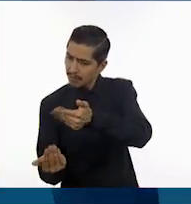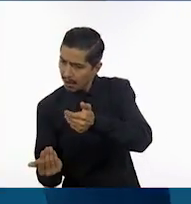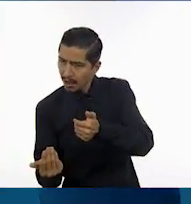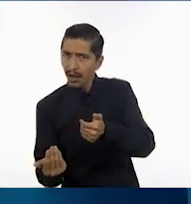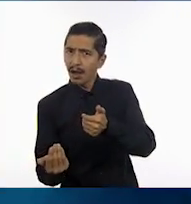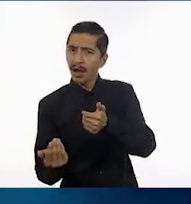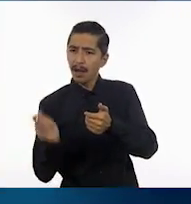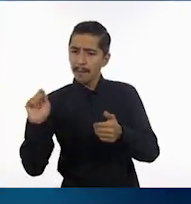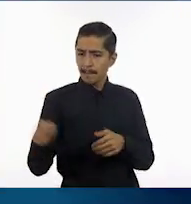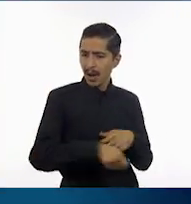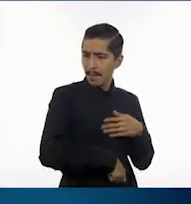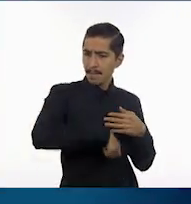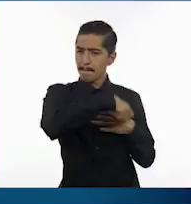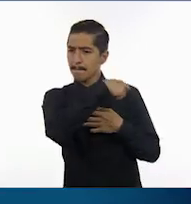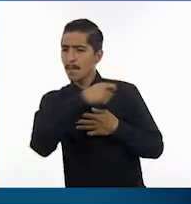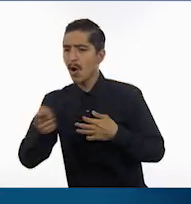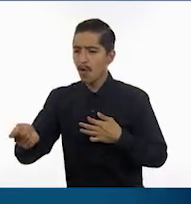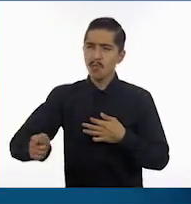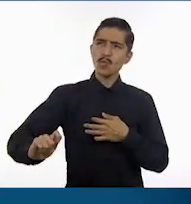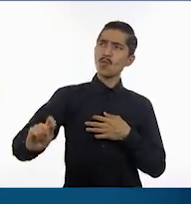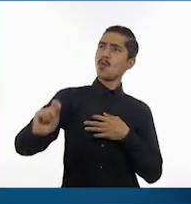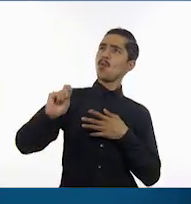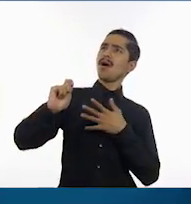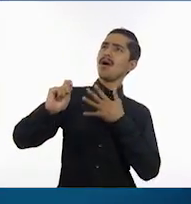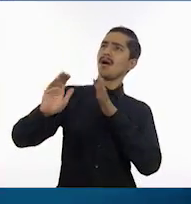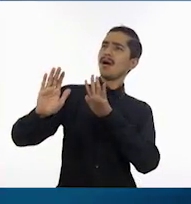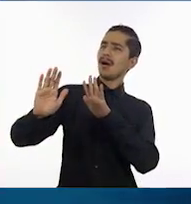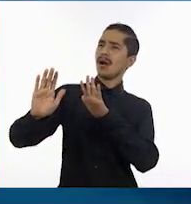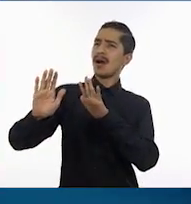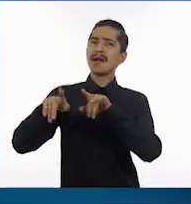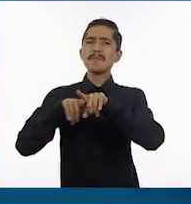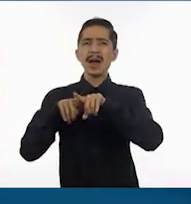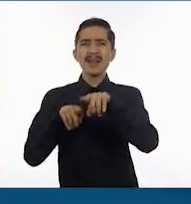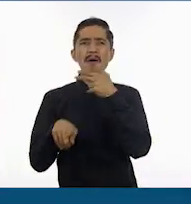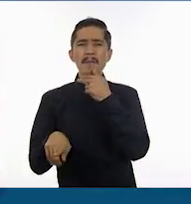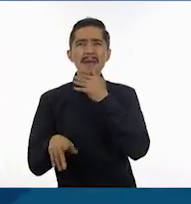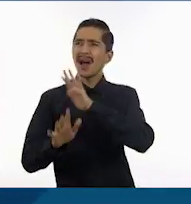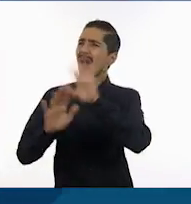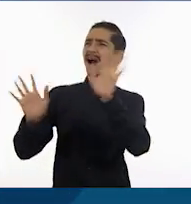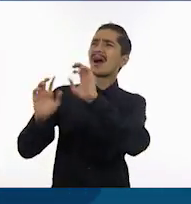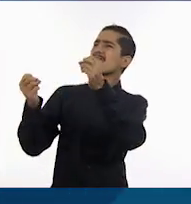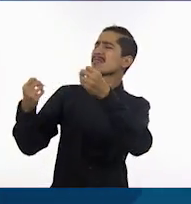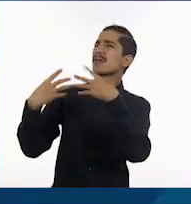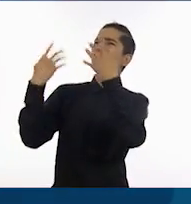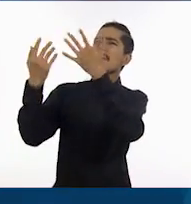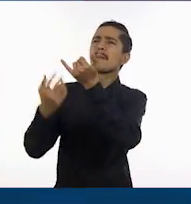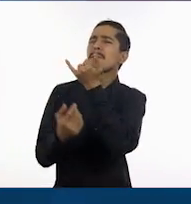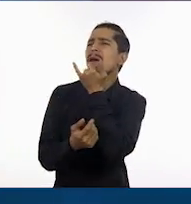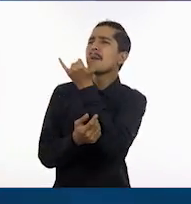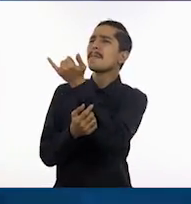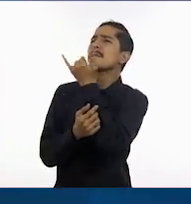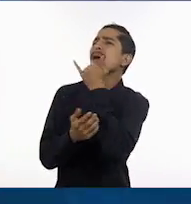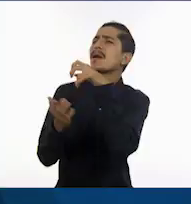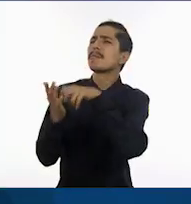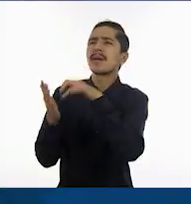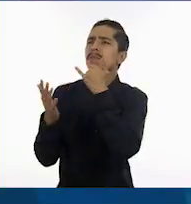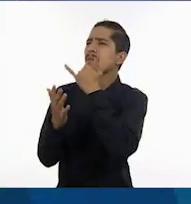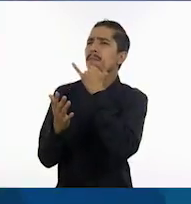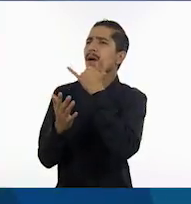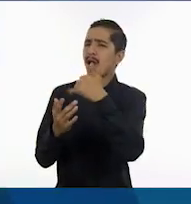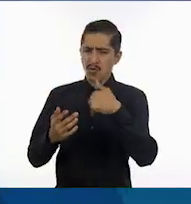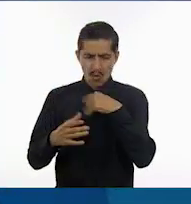filo de la espada. La hermana del hombre suplicaba que los dejaran seguir su camino en paz y gritaba que les darían todo lo que tuviera